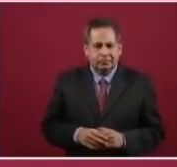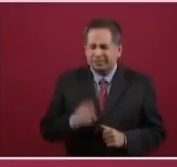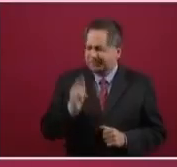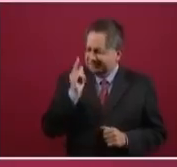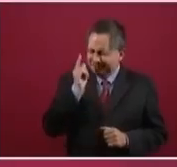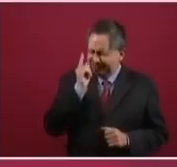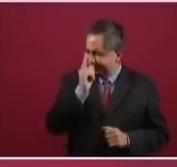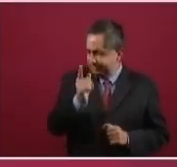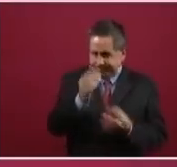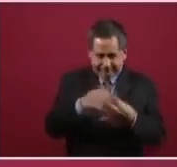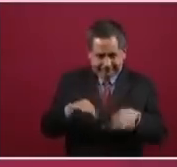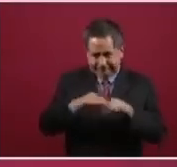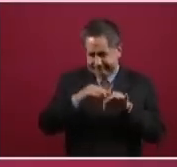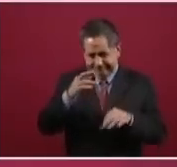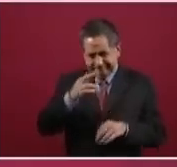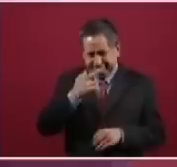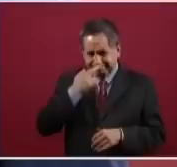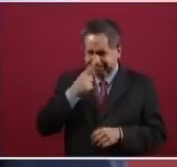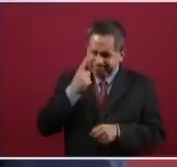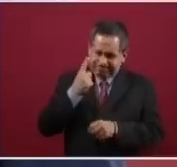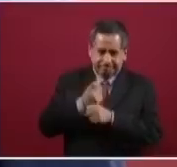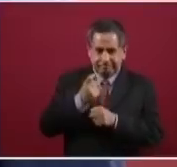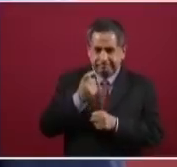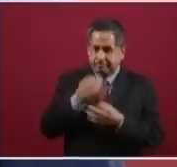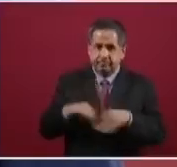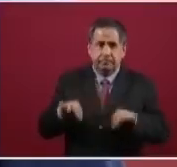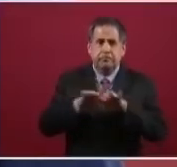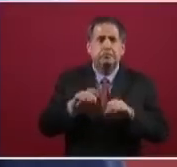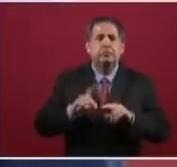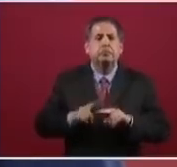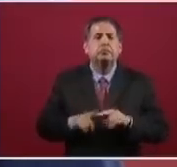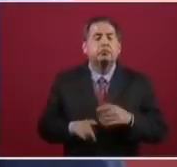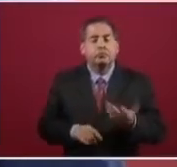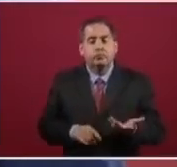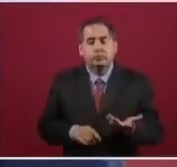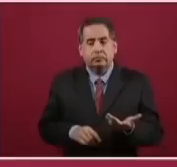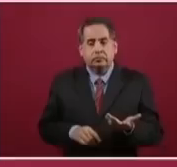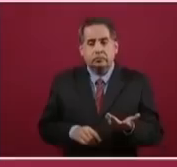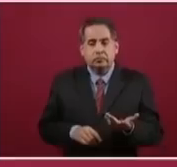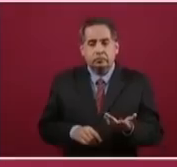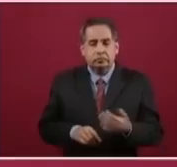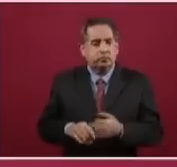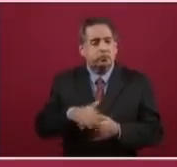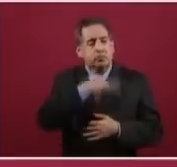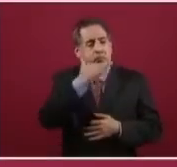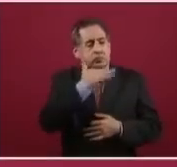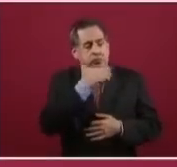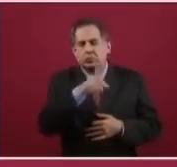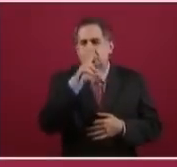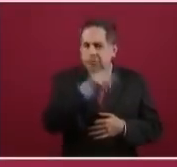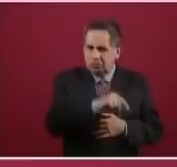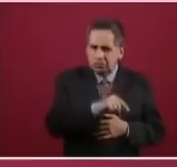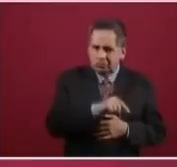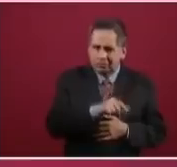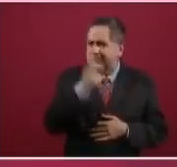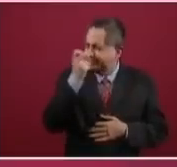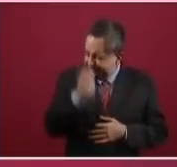me lo principal es no permitir la corrupción